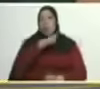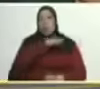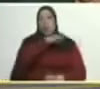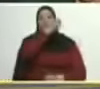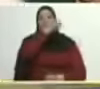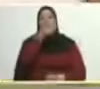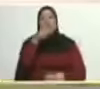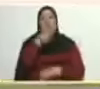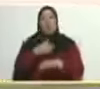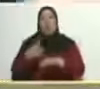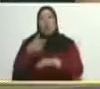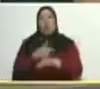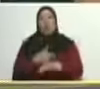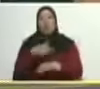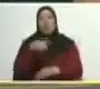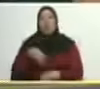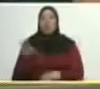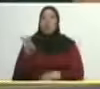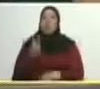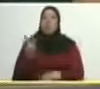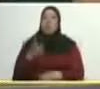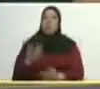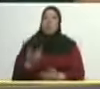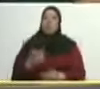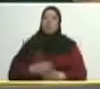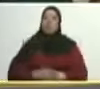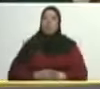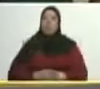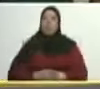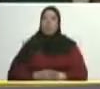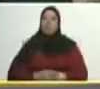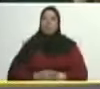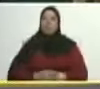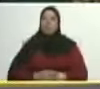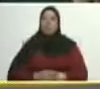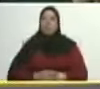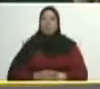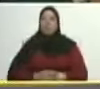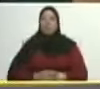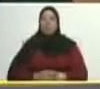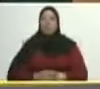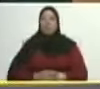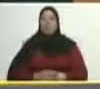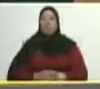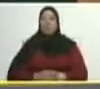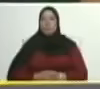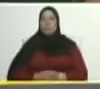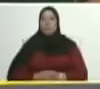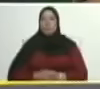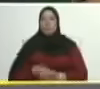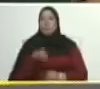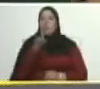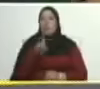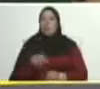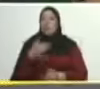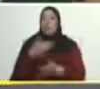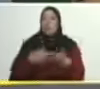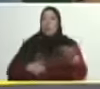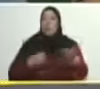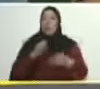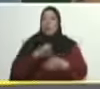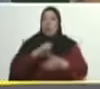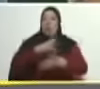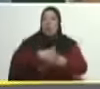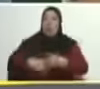y Gobierno. The heads of delegation. Jefes de delegación. General Secretary or Secretary General of ALBA.